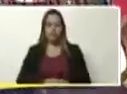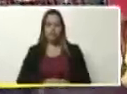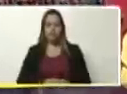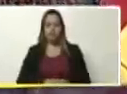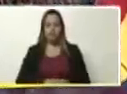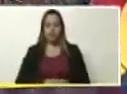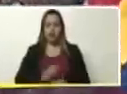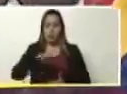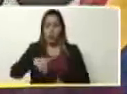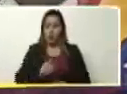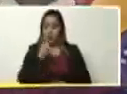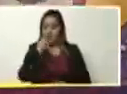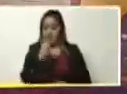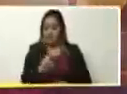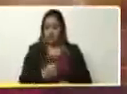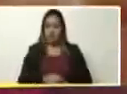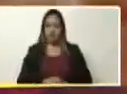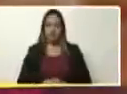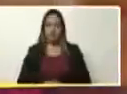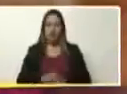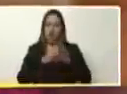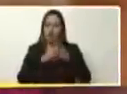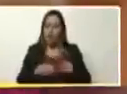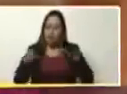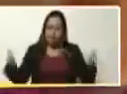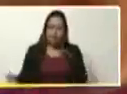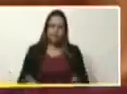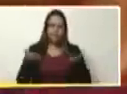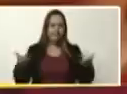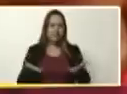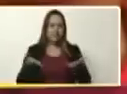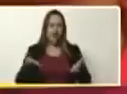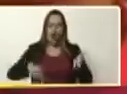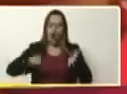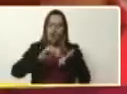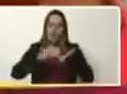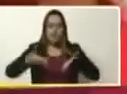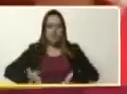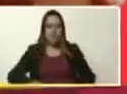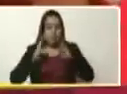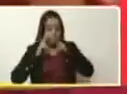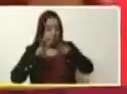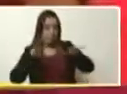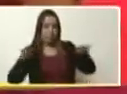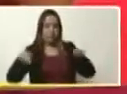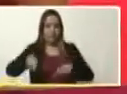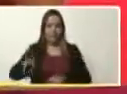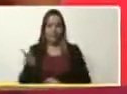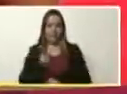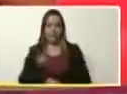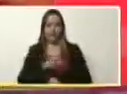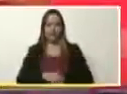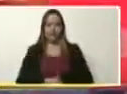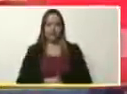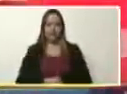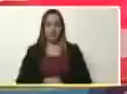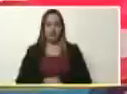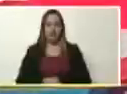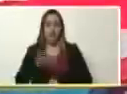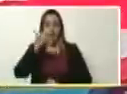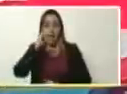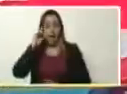Y puedo decir que toda la recuperación y el renacimiento que ya se ve en Venezuela y que